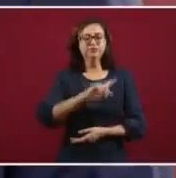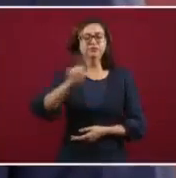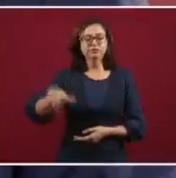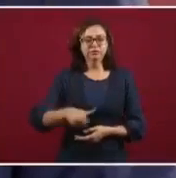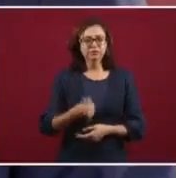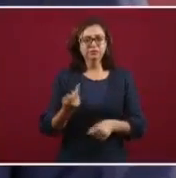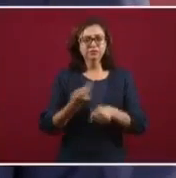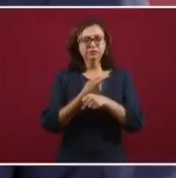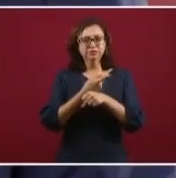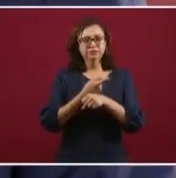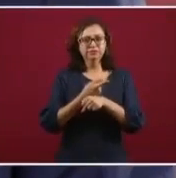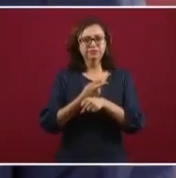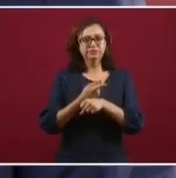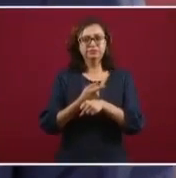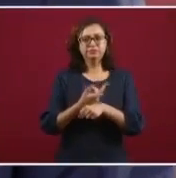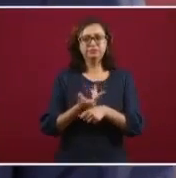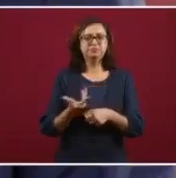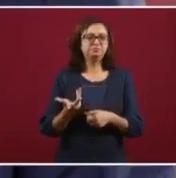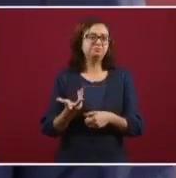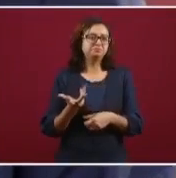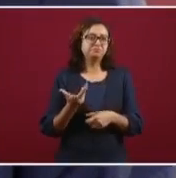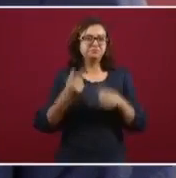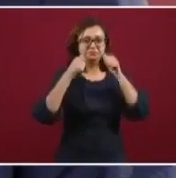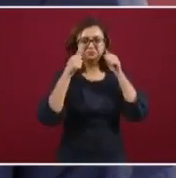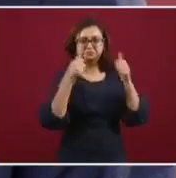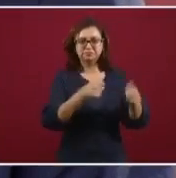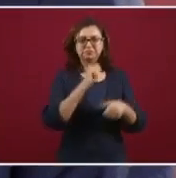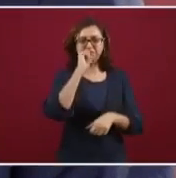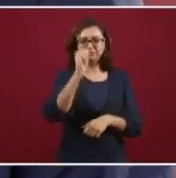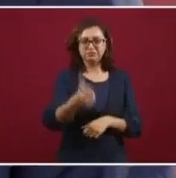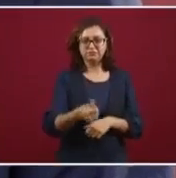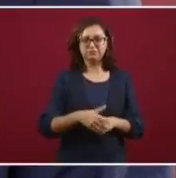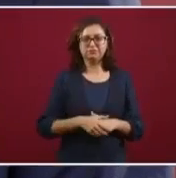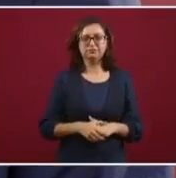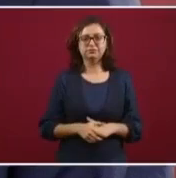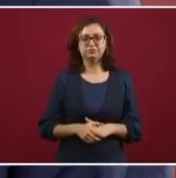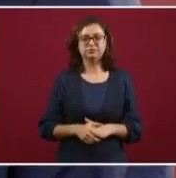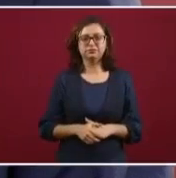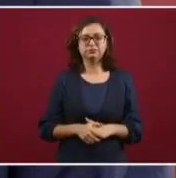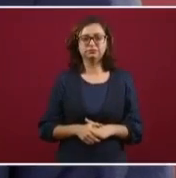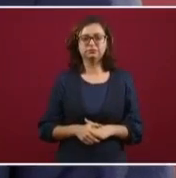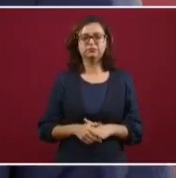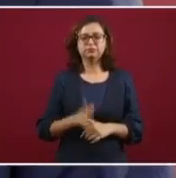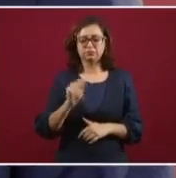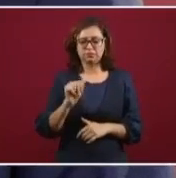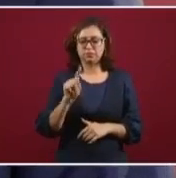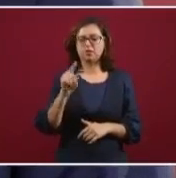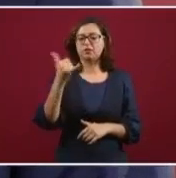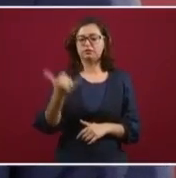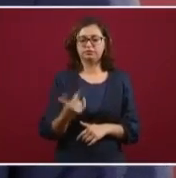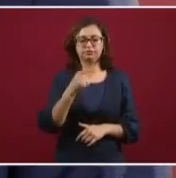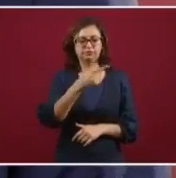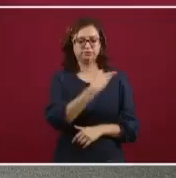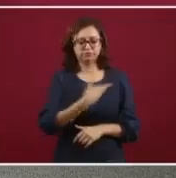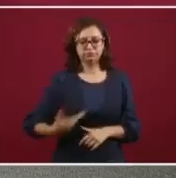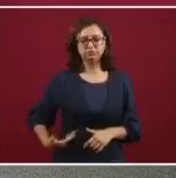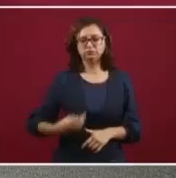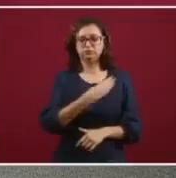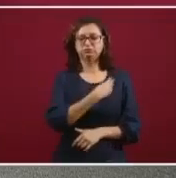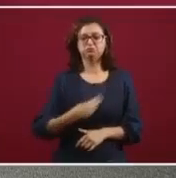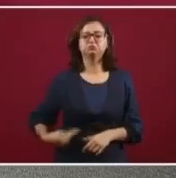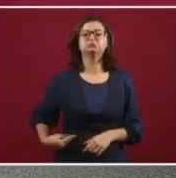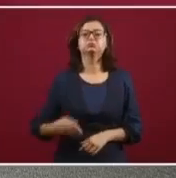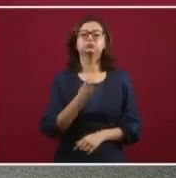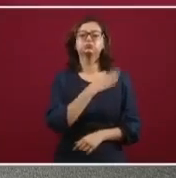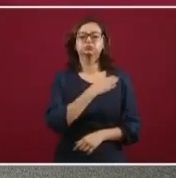ellos se desatienden, ¿no? Entonces, Patti es muy buena presidenta municipal.